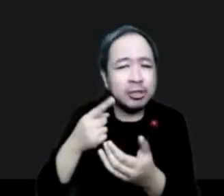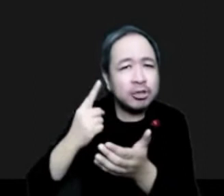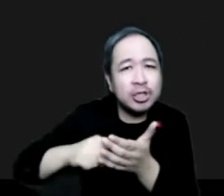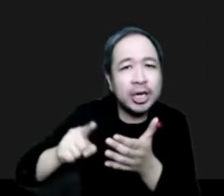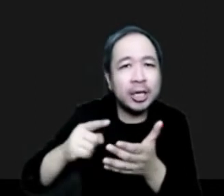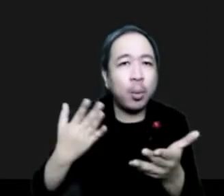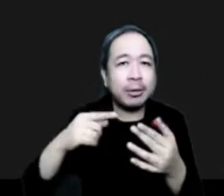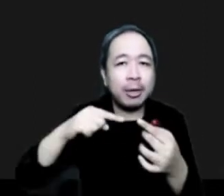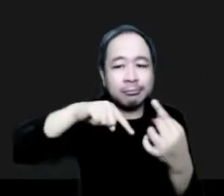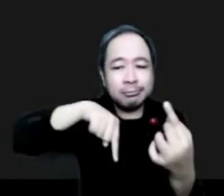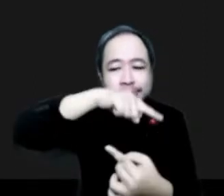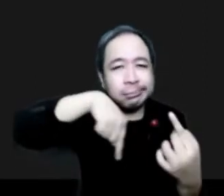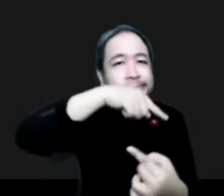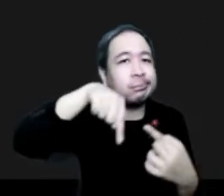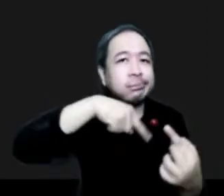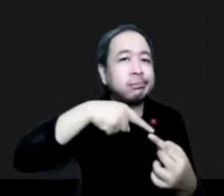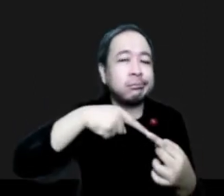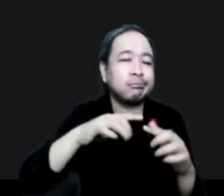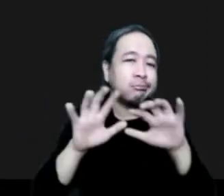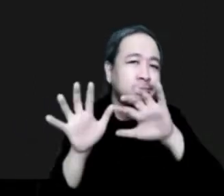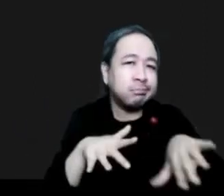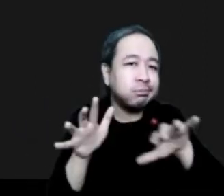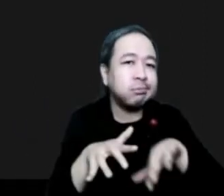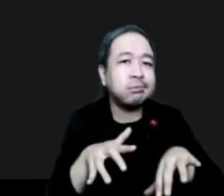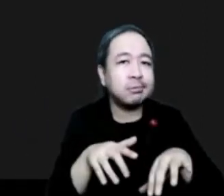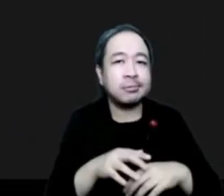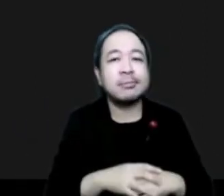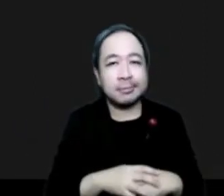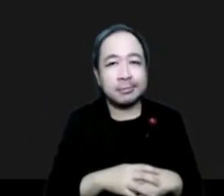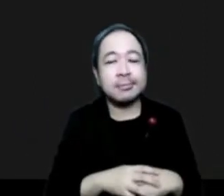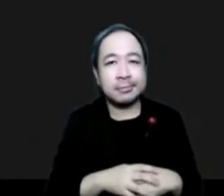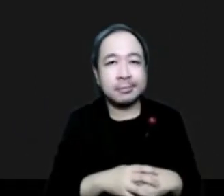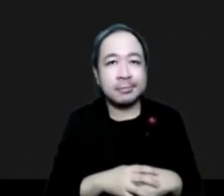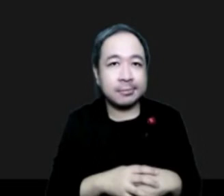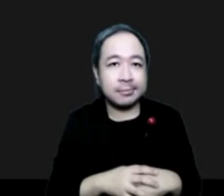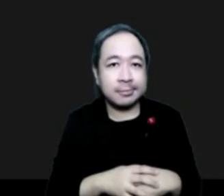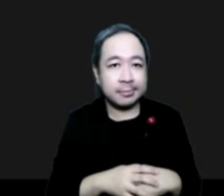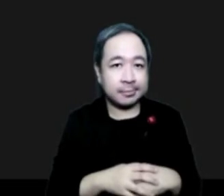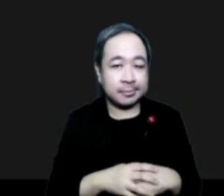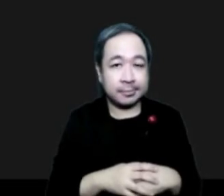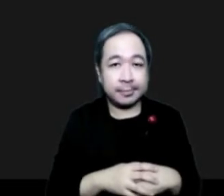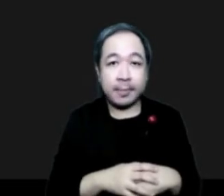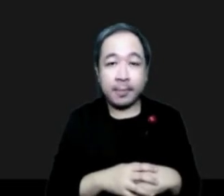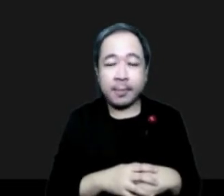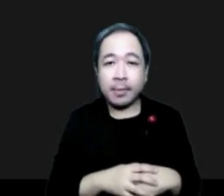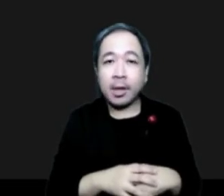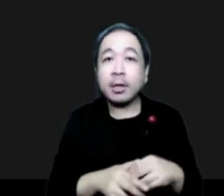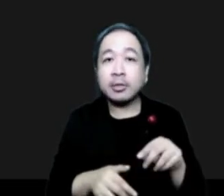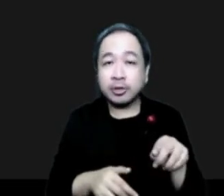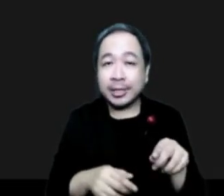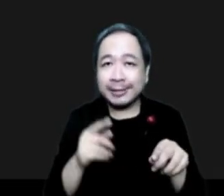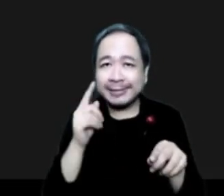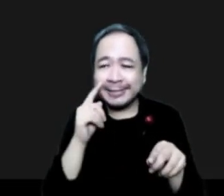sistema que podría desarrollar en depresión, en tormenta tropical, y está